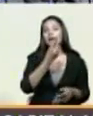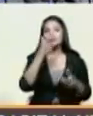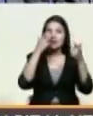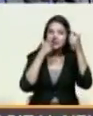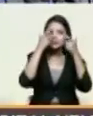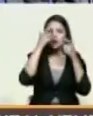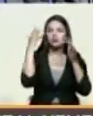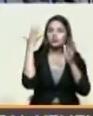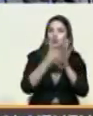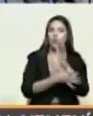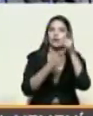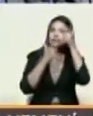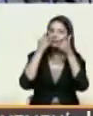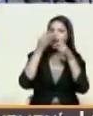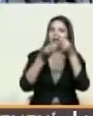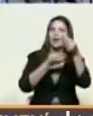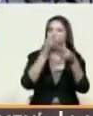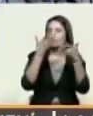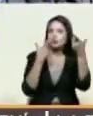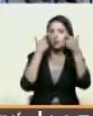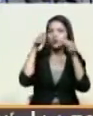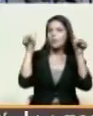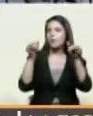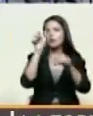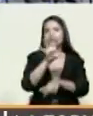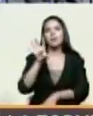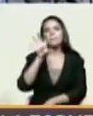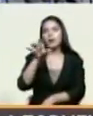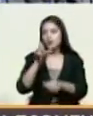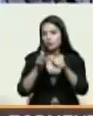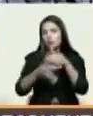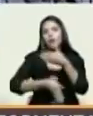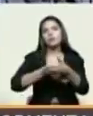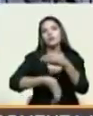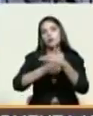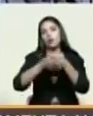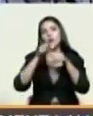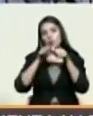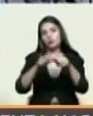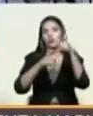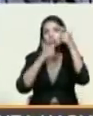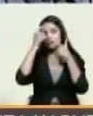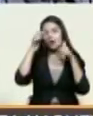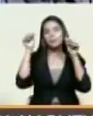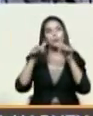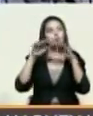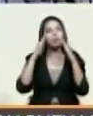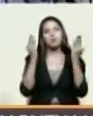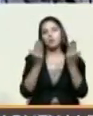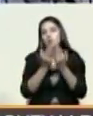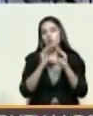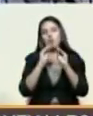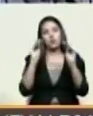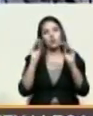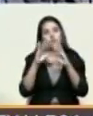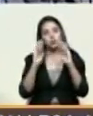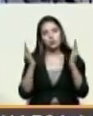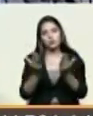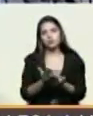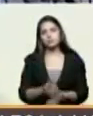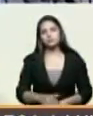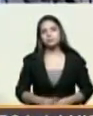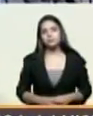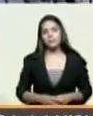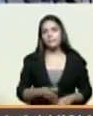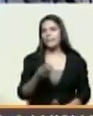Hugo Chávez, de lo que hizo Hugo Chávez por este país, de lo que sigue haciendo Hugo Chávez por este país, por el mundo.